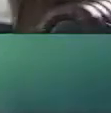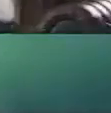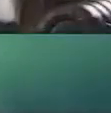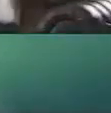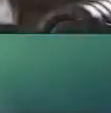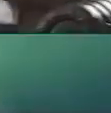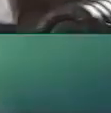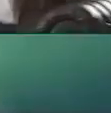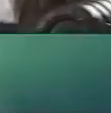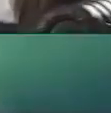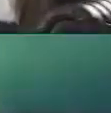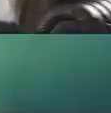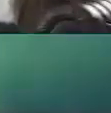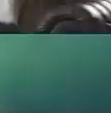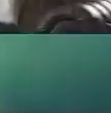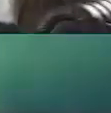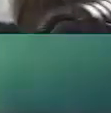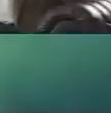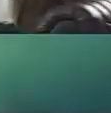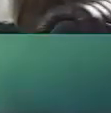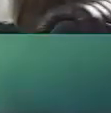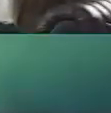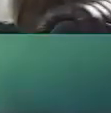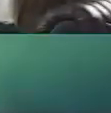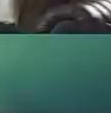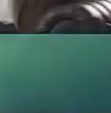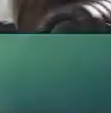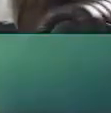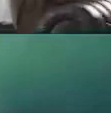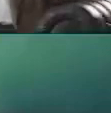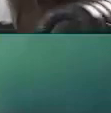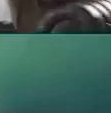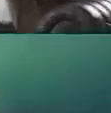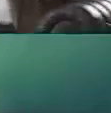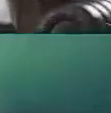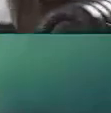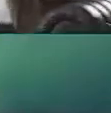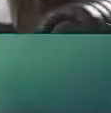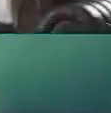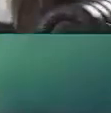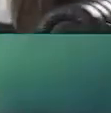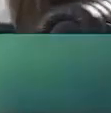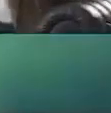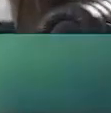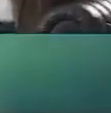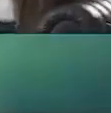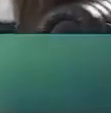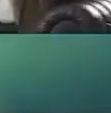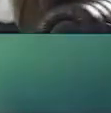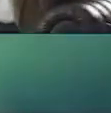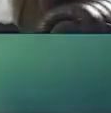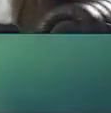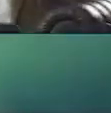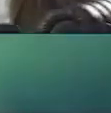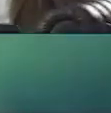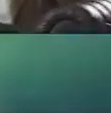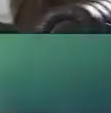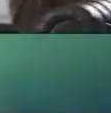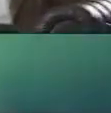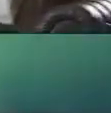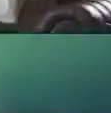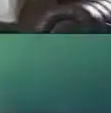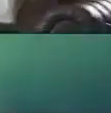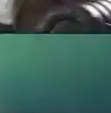de correlativo diferente, y ya en enero estuvimos con la Ley 3/2020 aprobada en el Congreso